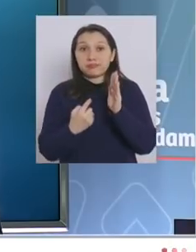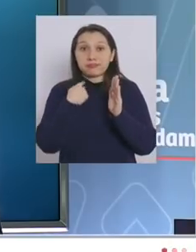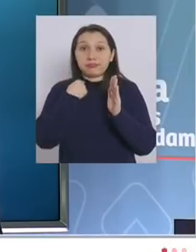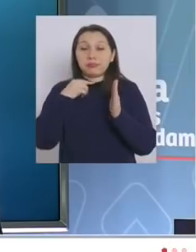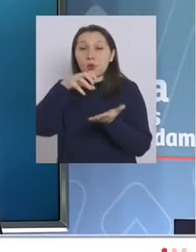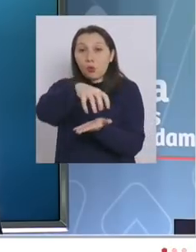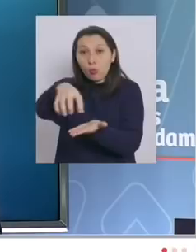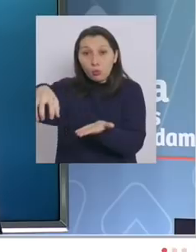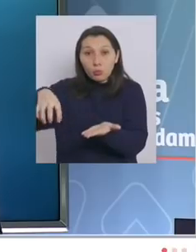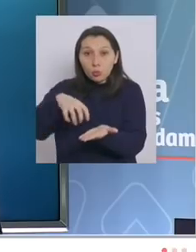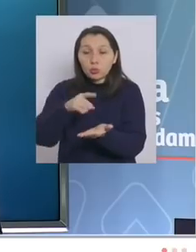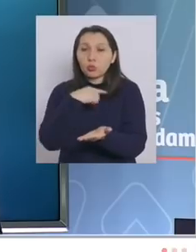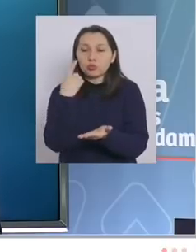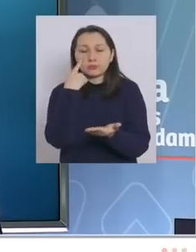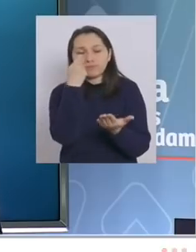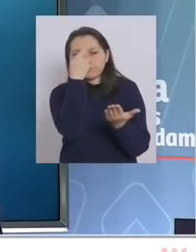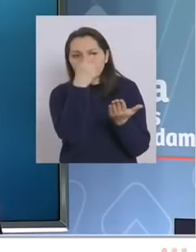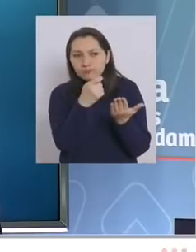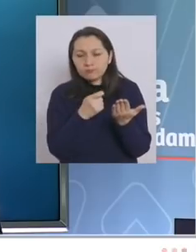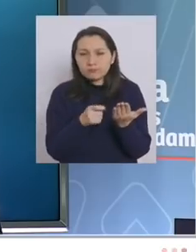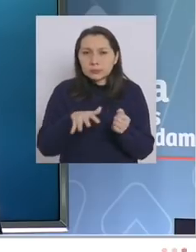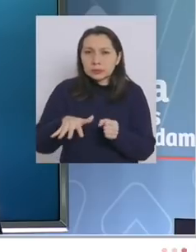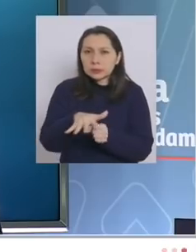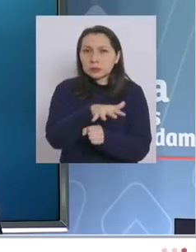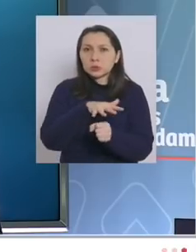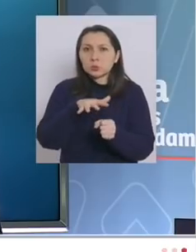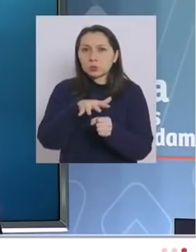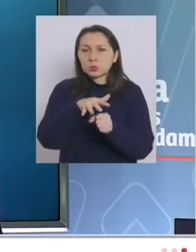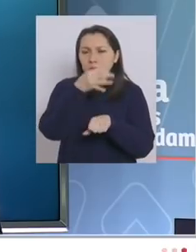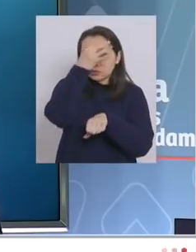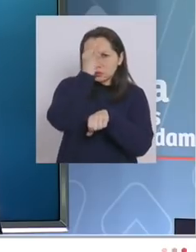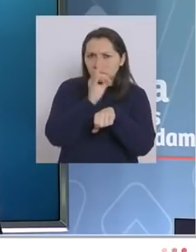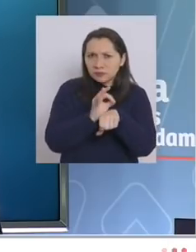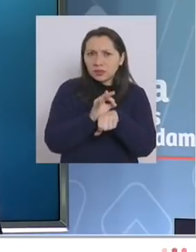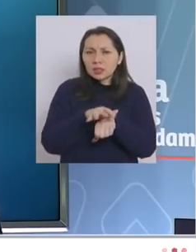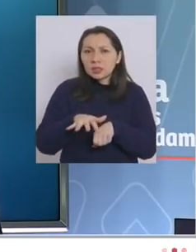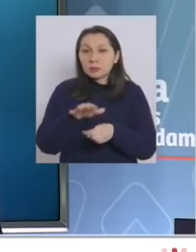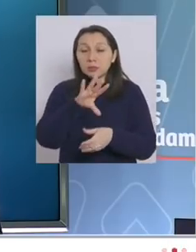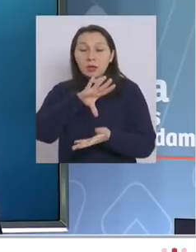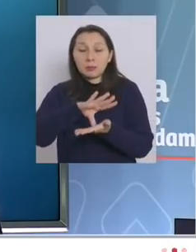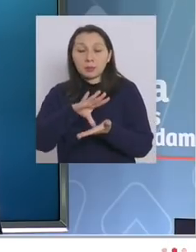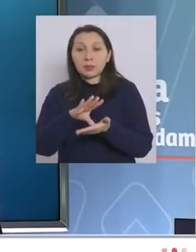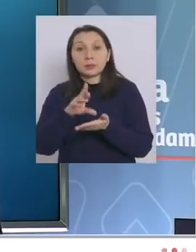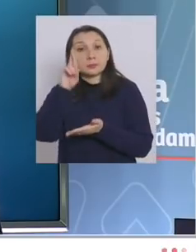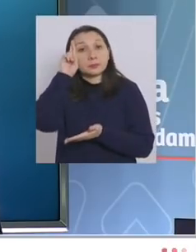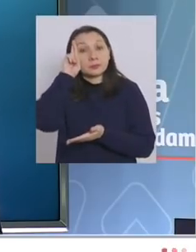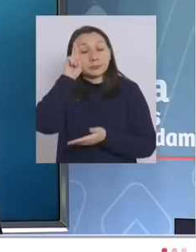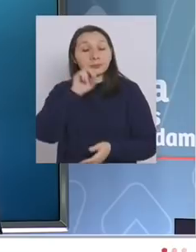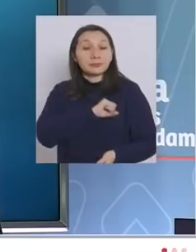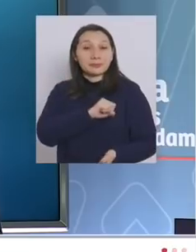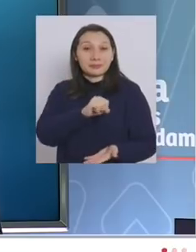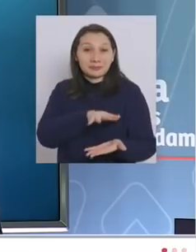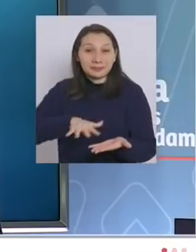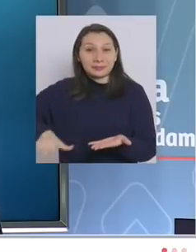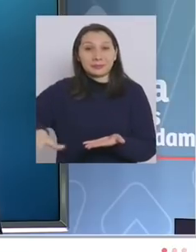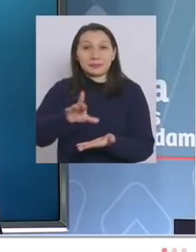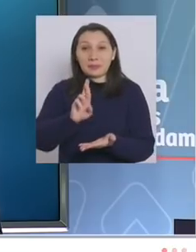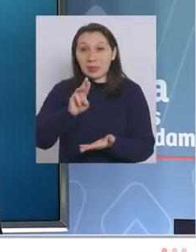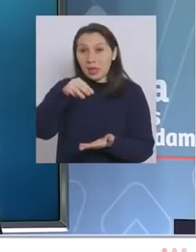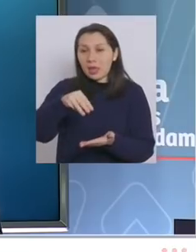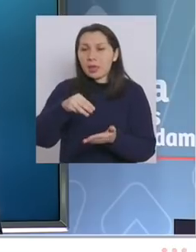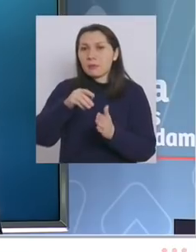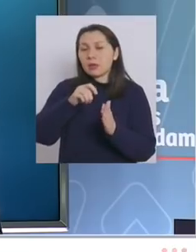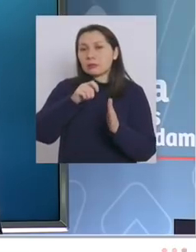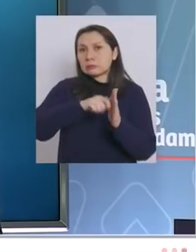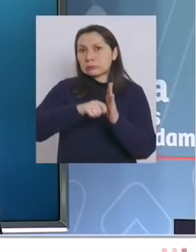comunas, nosotros hemos ido evaluando la situación epidemiológica en nuestro país. Hay que recordar que la región metropolitana habían comunas que